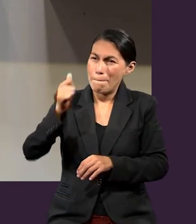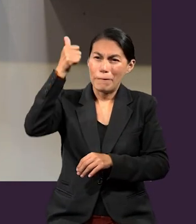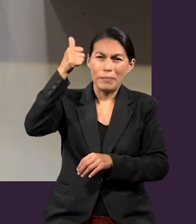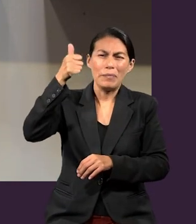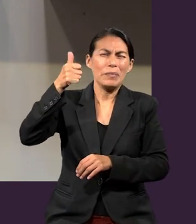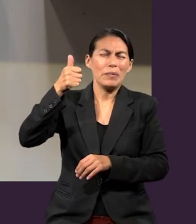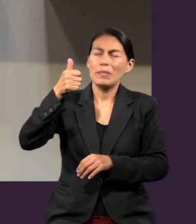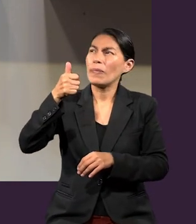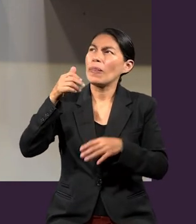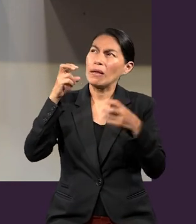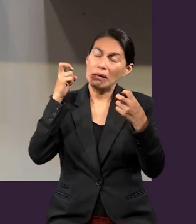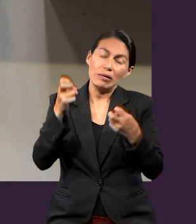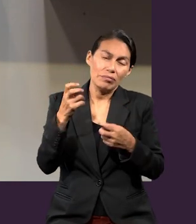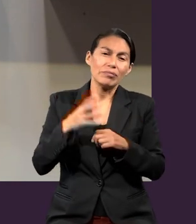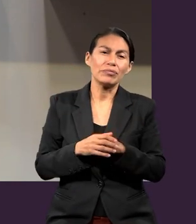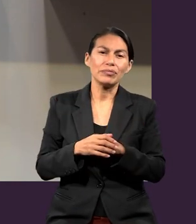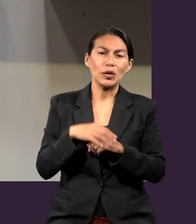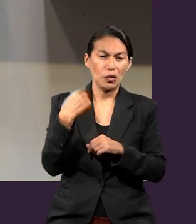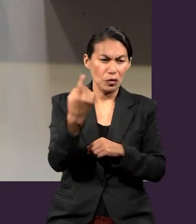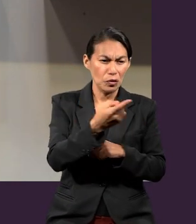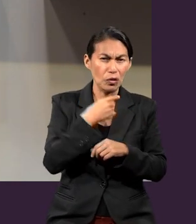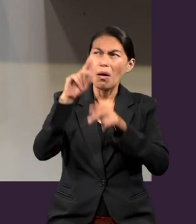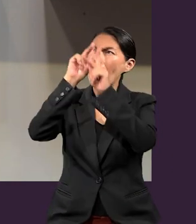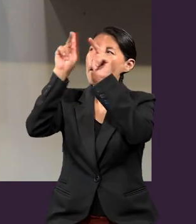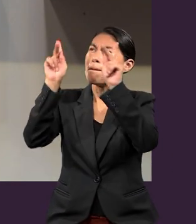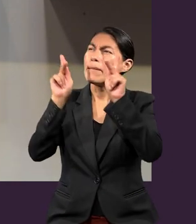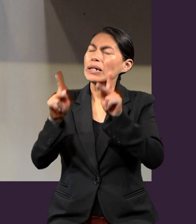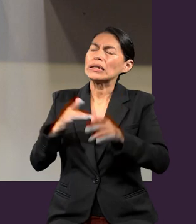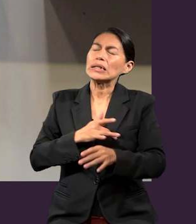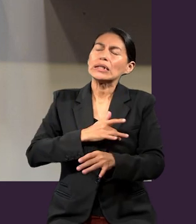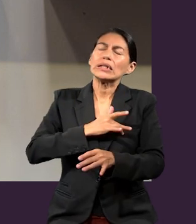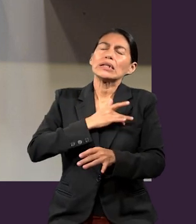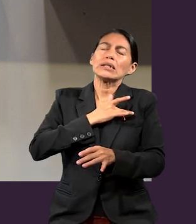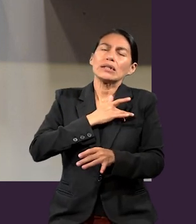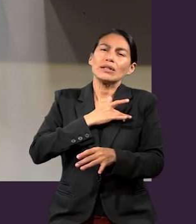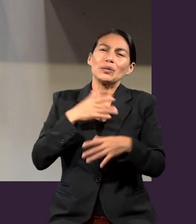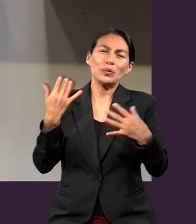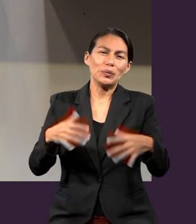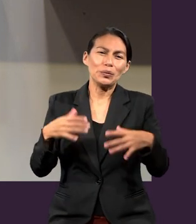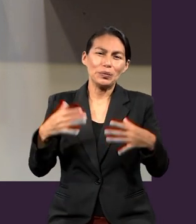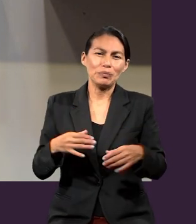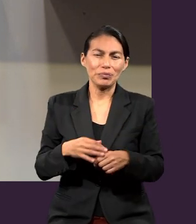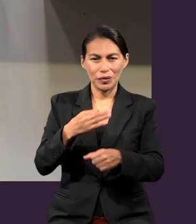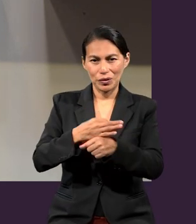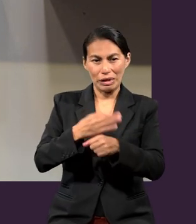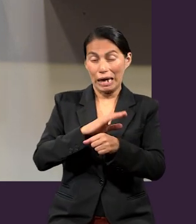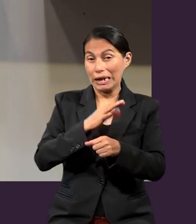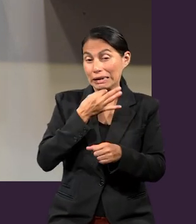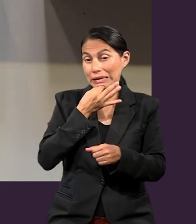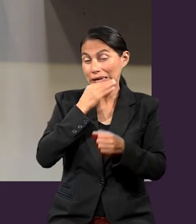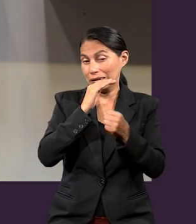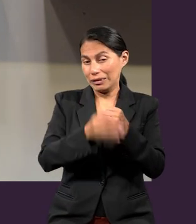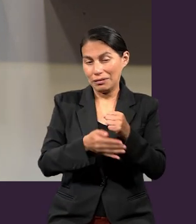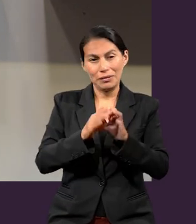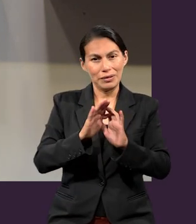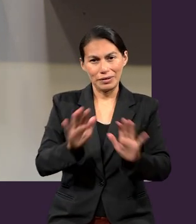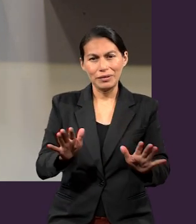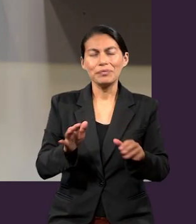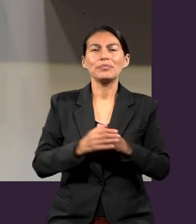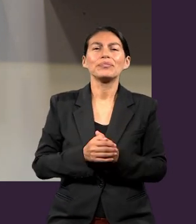Apocalipsis. Y que cada uno de nosotros podamos sentir esa paz. Muy bien, estamos llegando al final de este